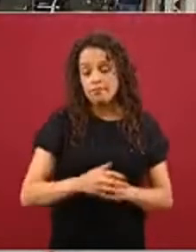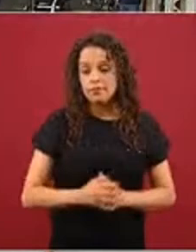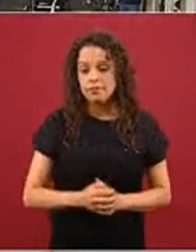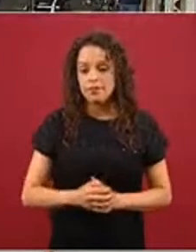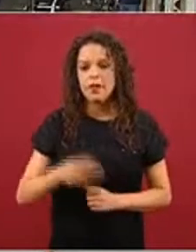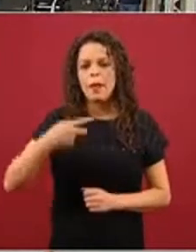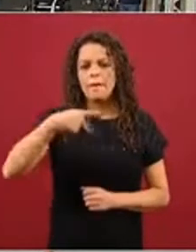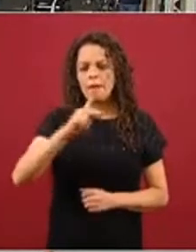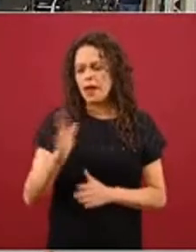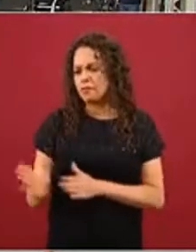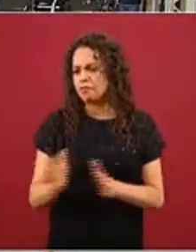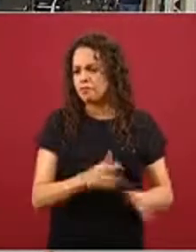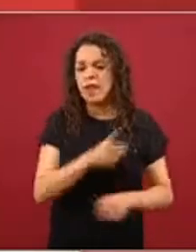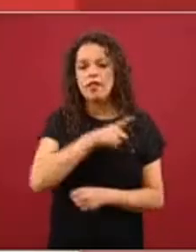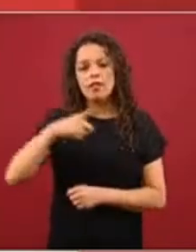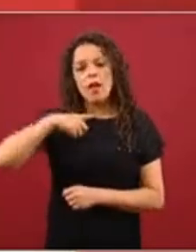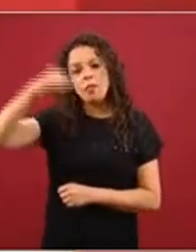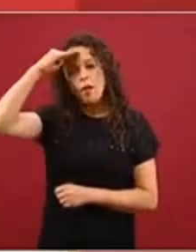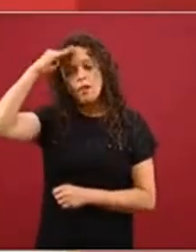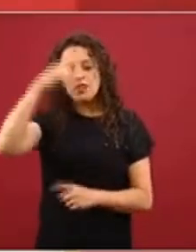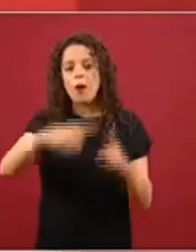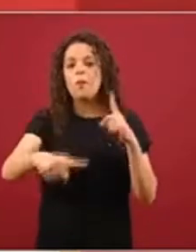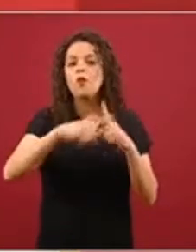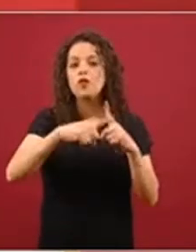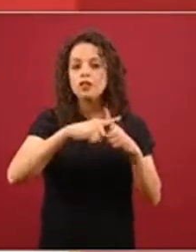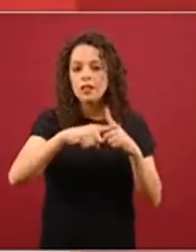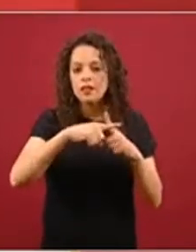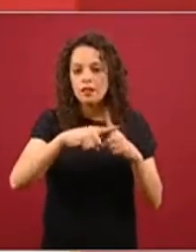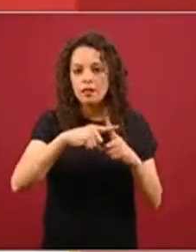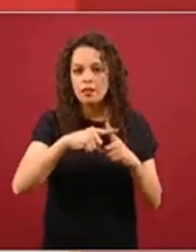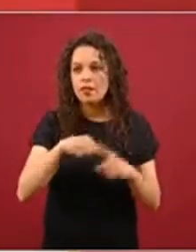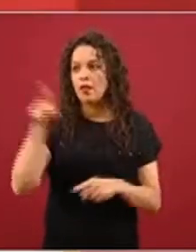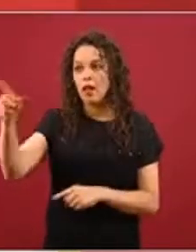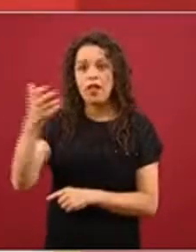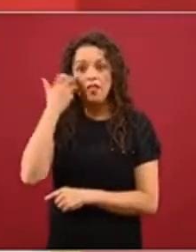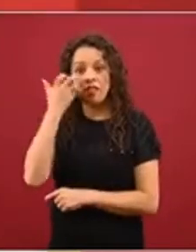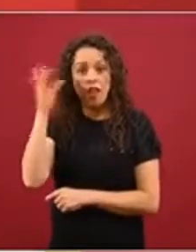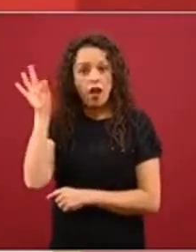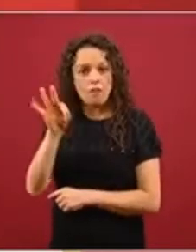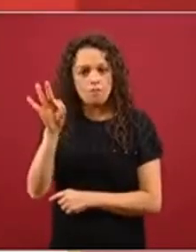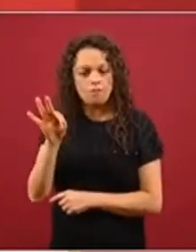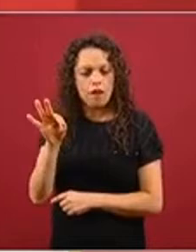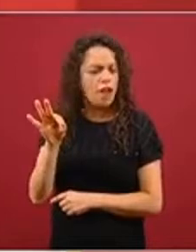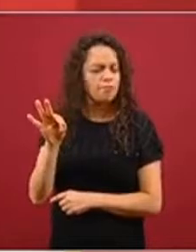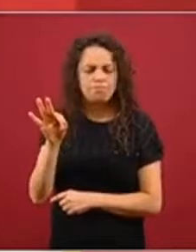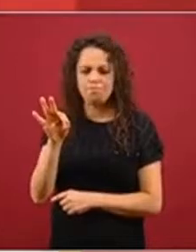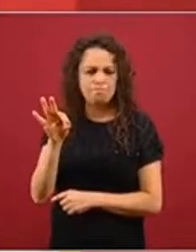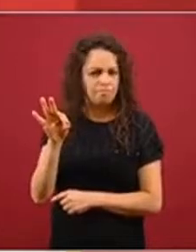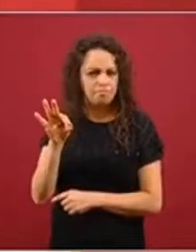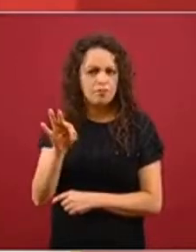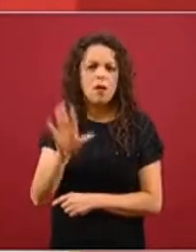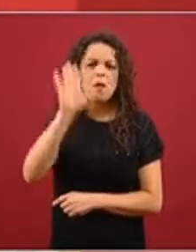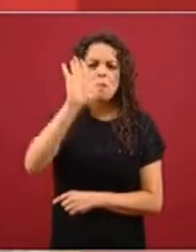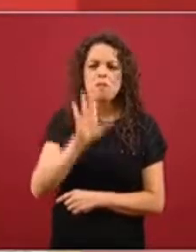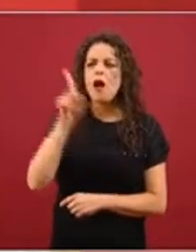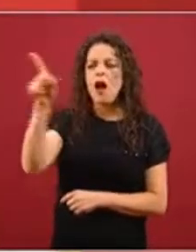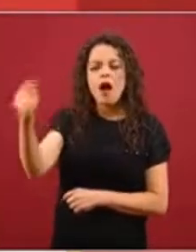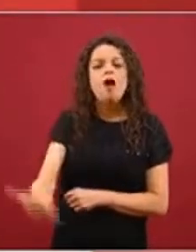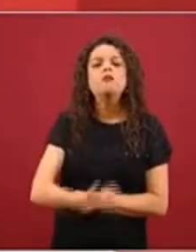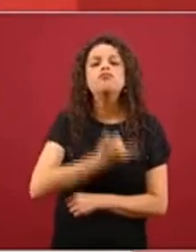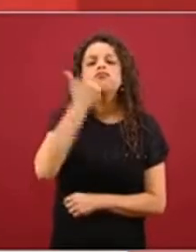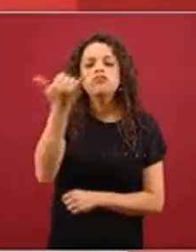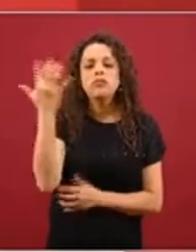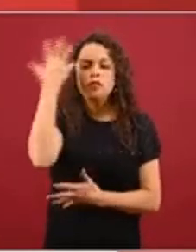Pensemos optimistamente, siempre es bueno apelar al optimismo, que no fue deliberado, que fue, no sé si confusión, ustedes